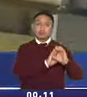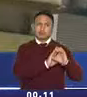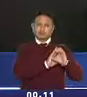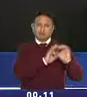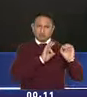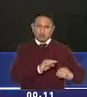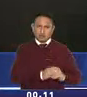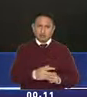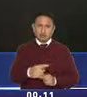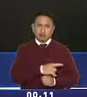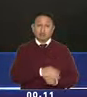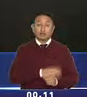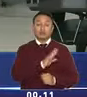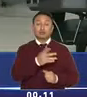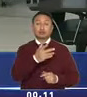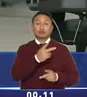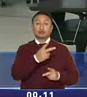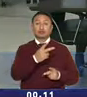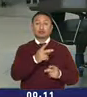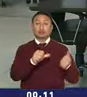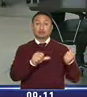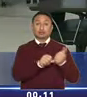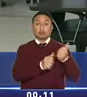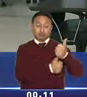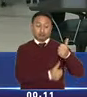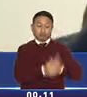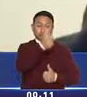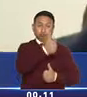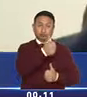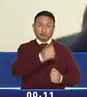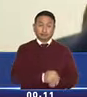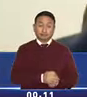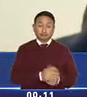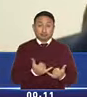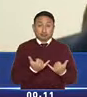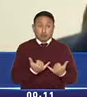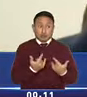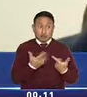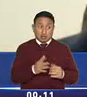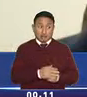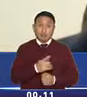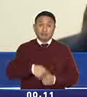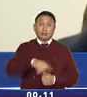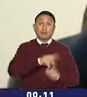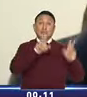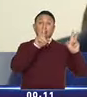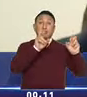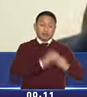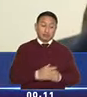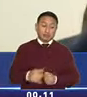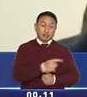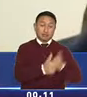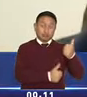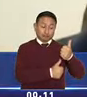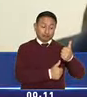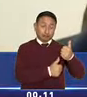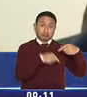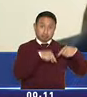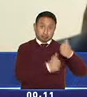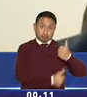Social será que los consejeros suplentes deberán ser principalizados. Espero que ahora sí haya voluntad de los, entre comillas, los mal llamados suplentes,